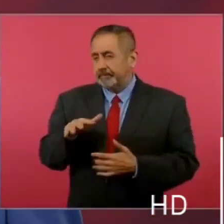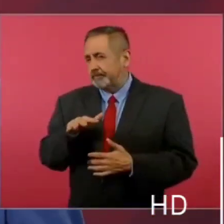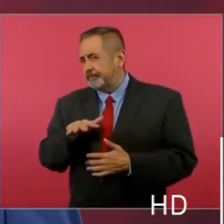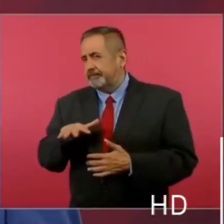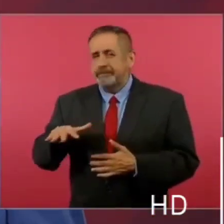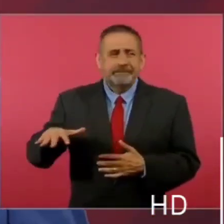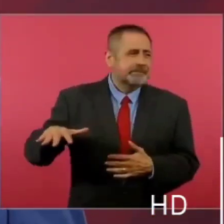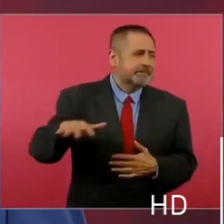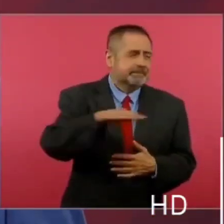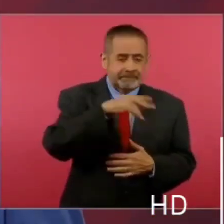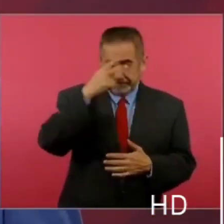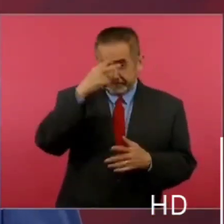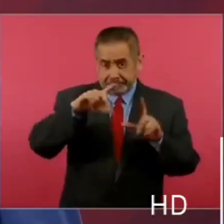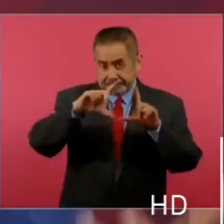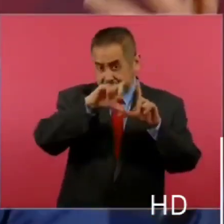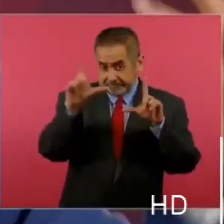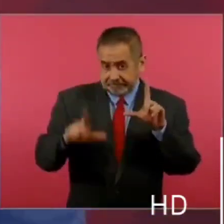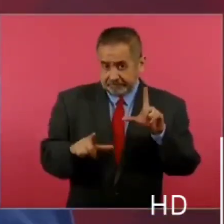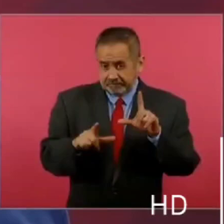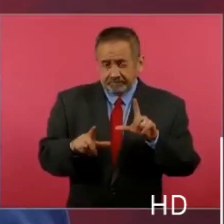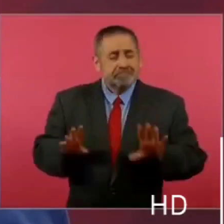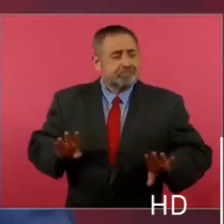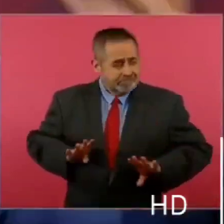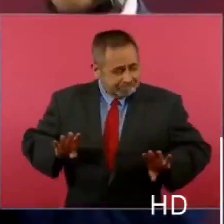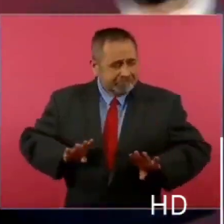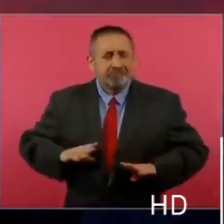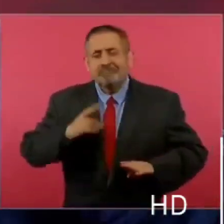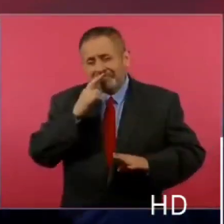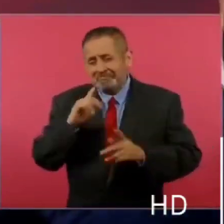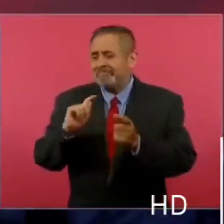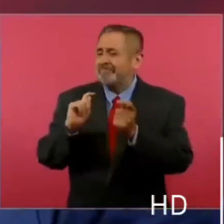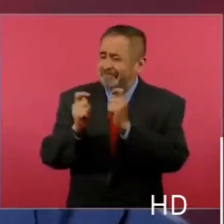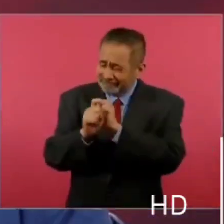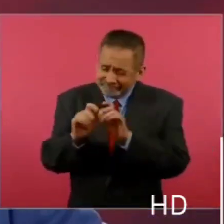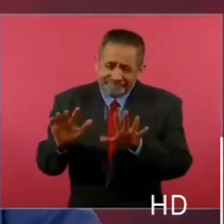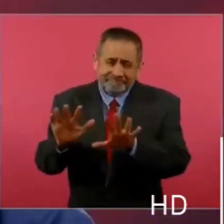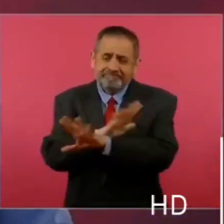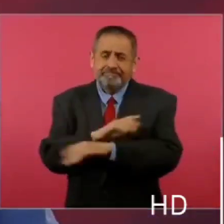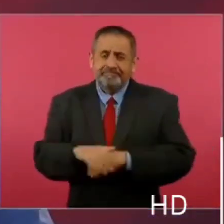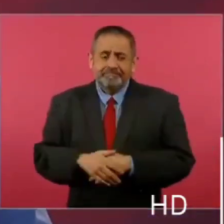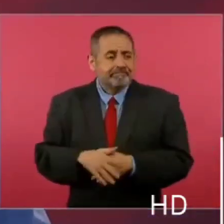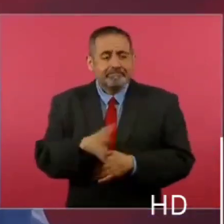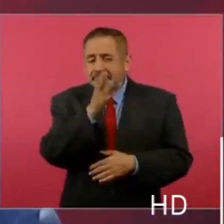nos conviene la transformación, que ya no se podía